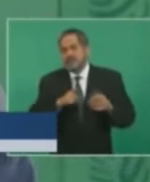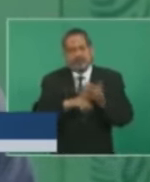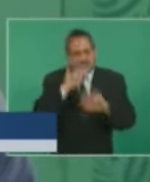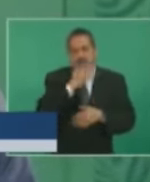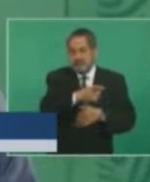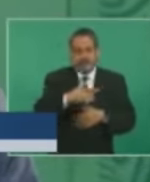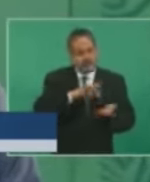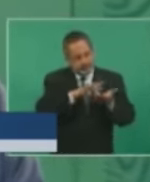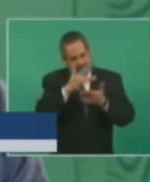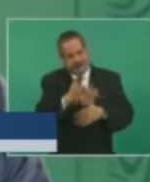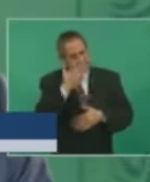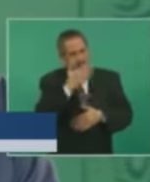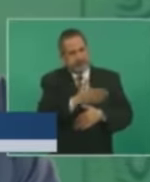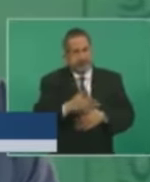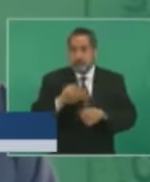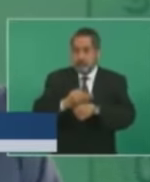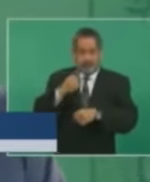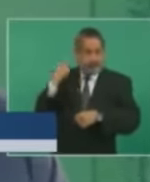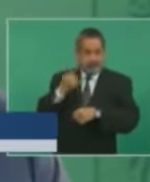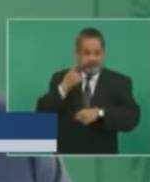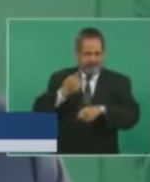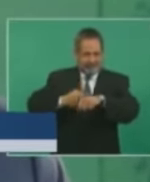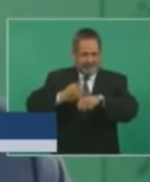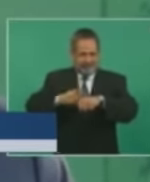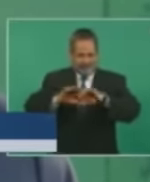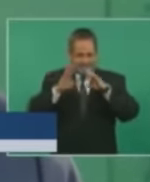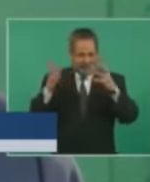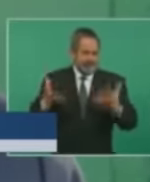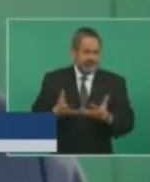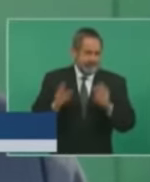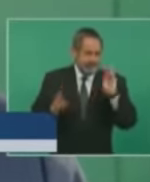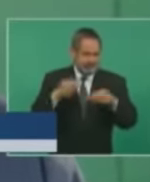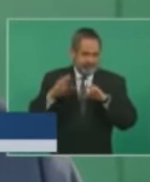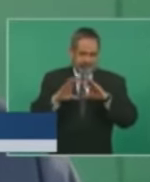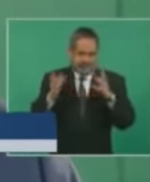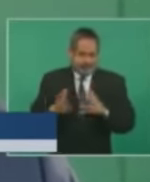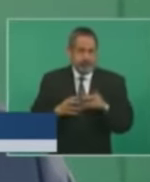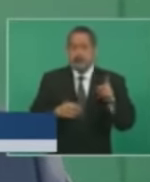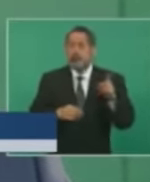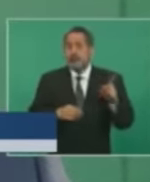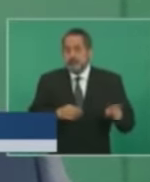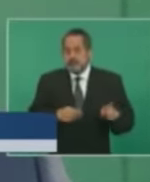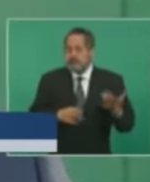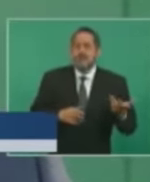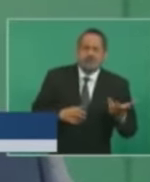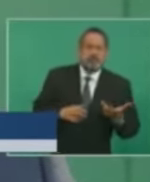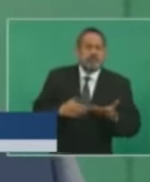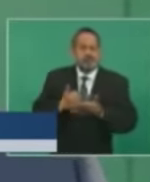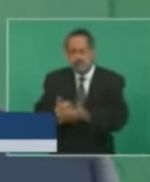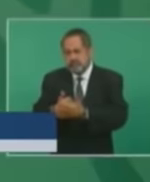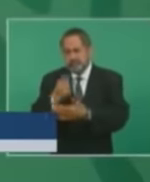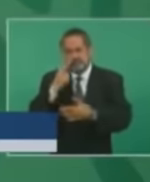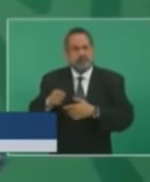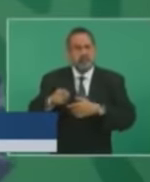que él tiene una facultad reglamentaria, lo cual es verdad, pero esa facultad reglamentaria tiene que subordinarse a que lo dispongan las leyes. Por otro